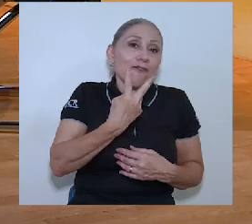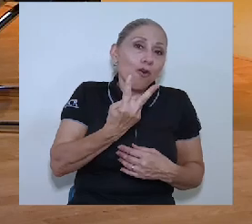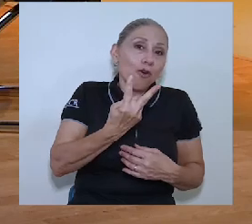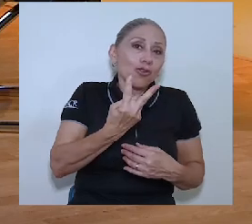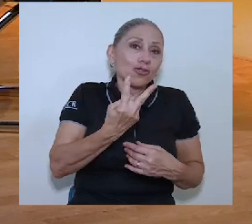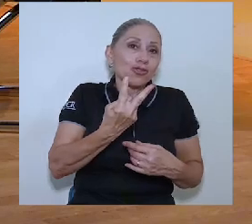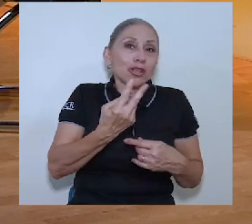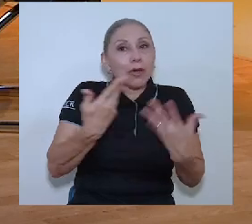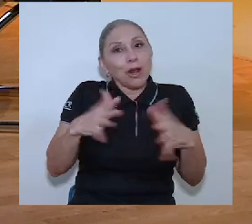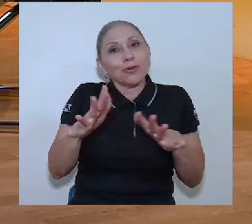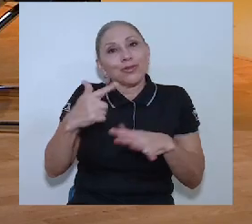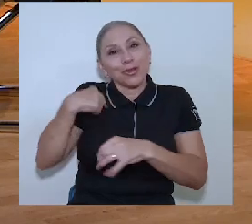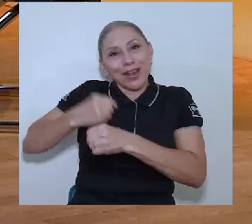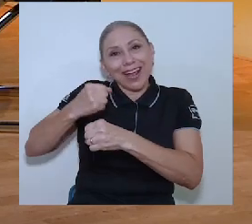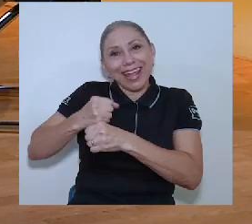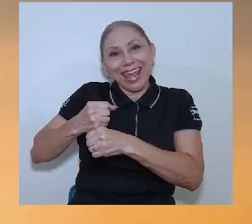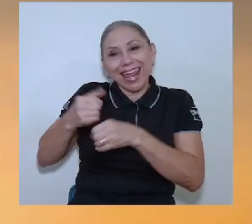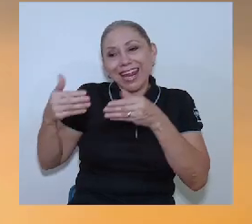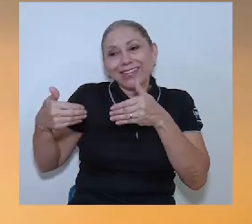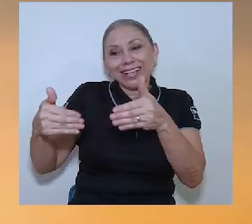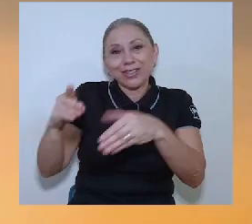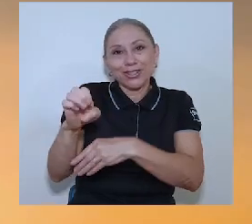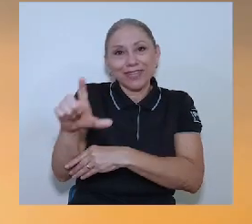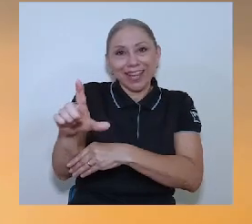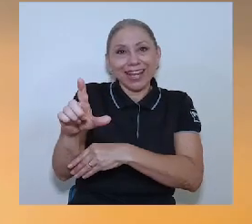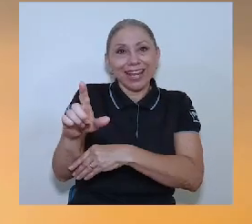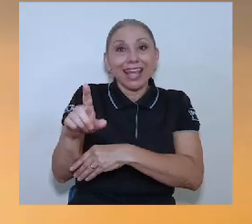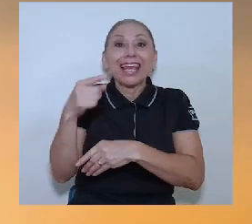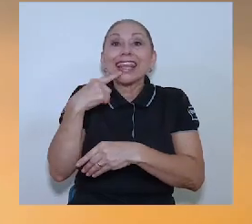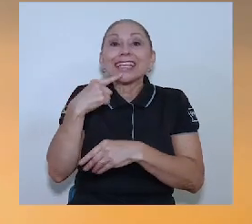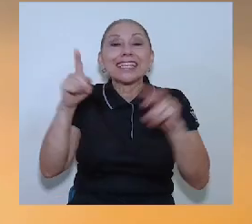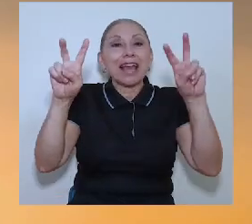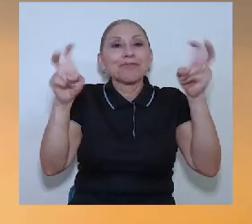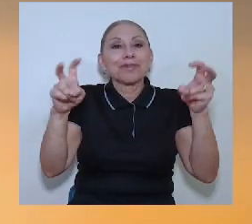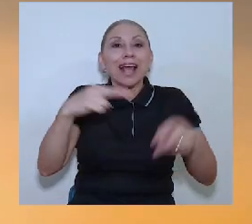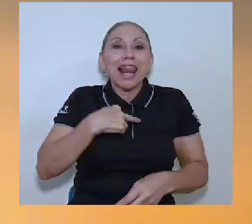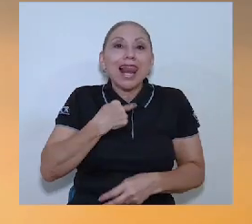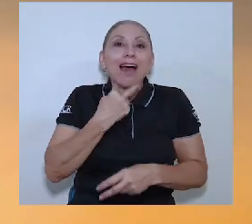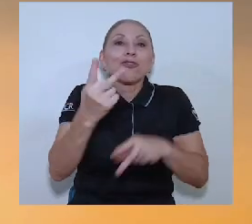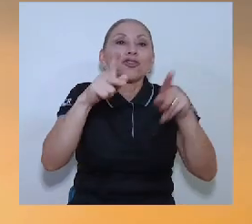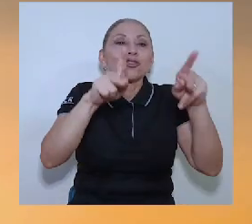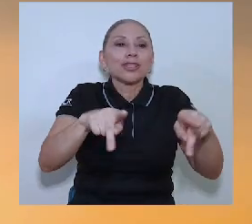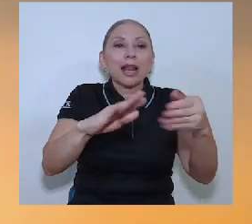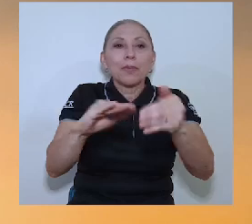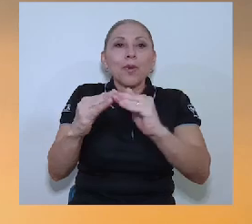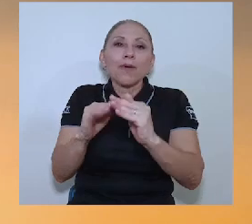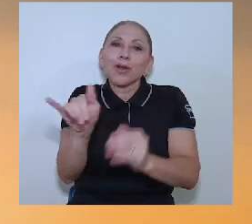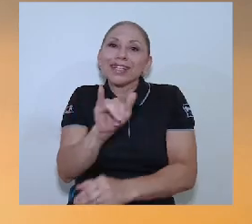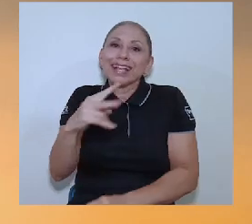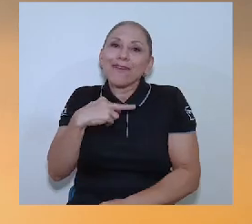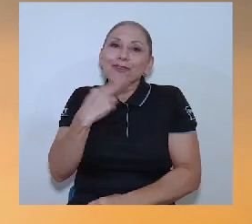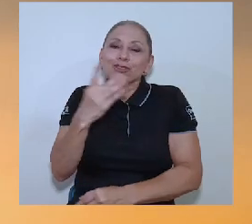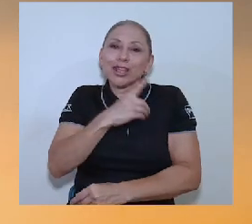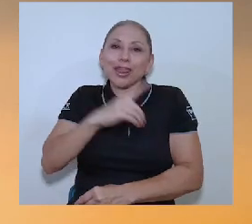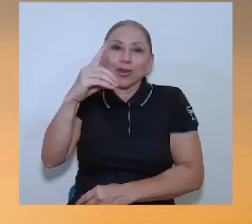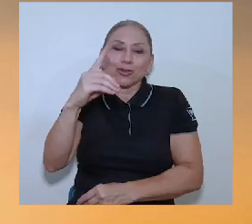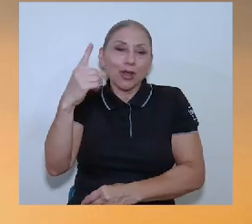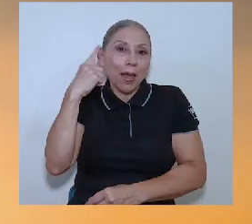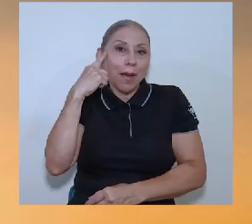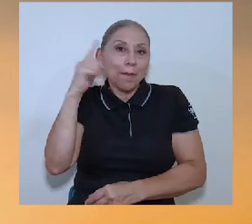civil, fue mi primer trabajo, y decía, la voz del pueblo es la voz de Dios. Para alguien que empezó